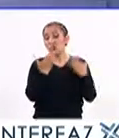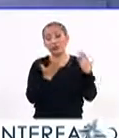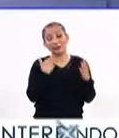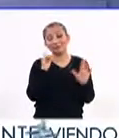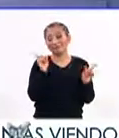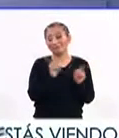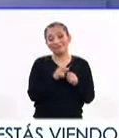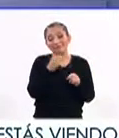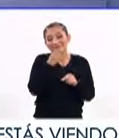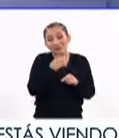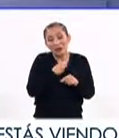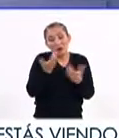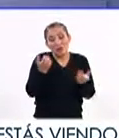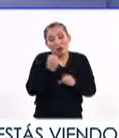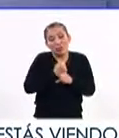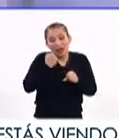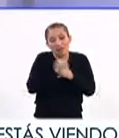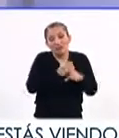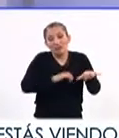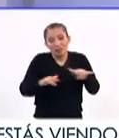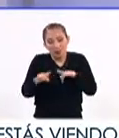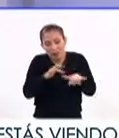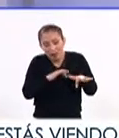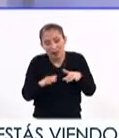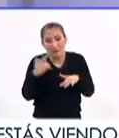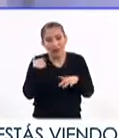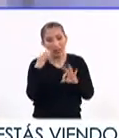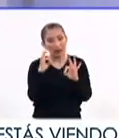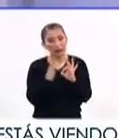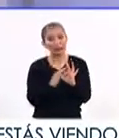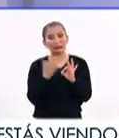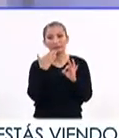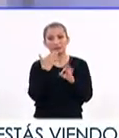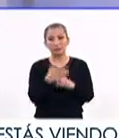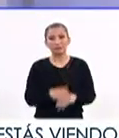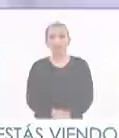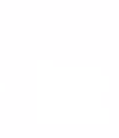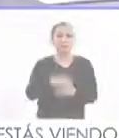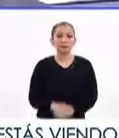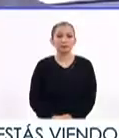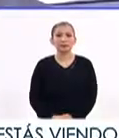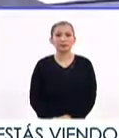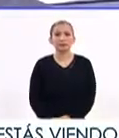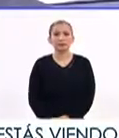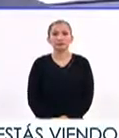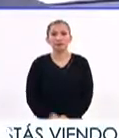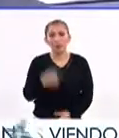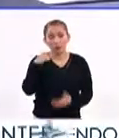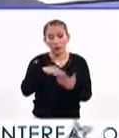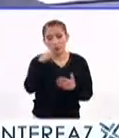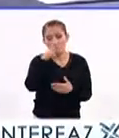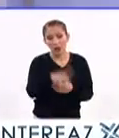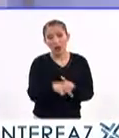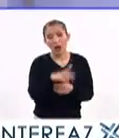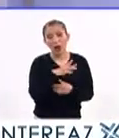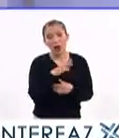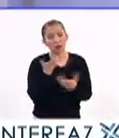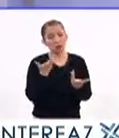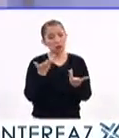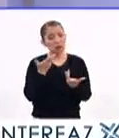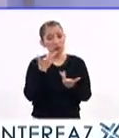estudiar, simplemente tengo que estar practicando para hacer un buen papel. Claro. Pues yo creo que México está en